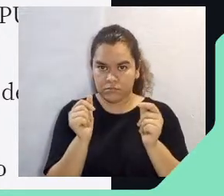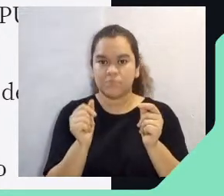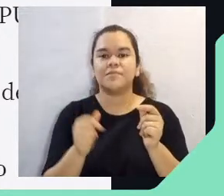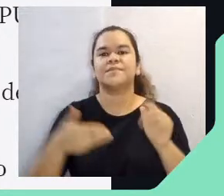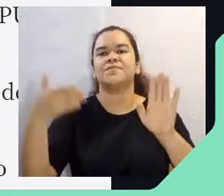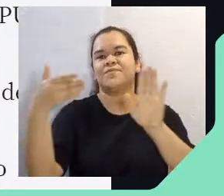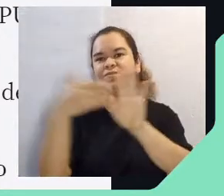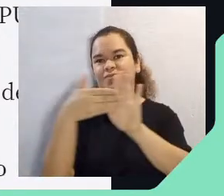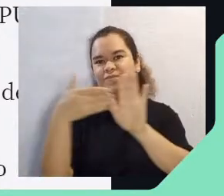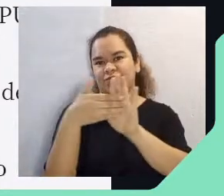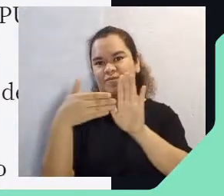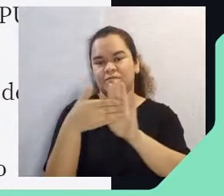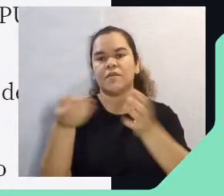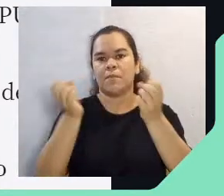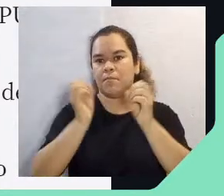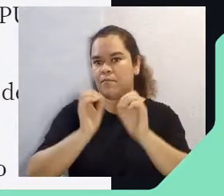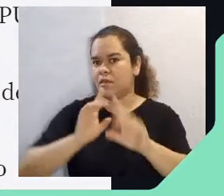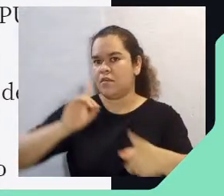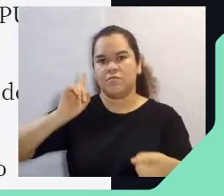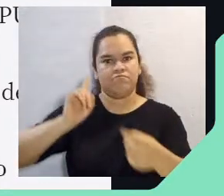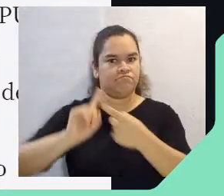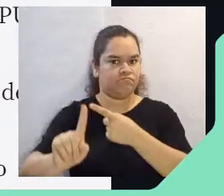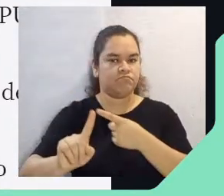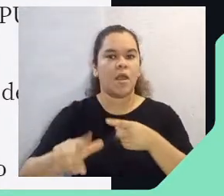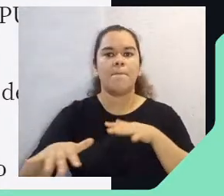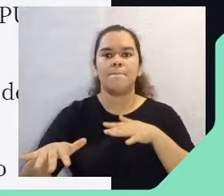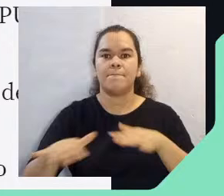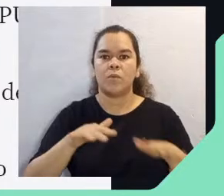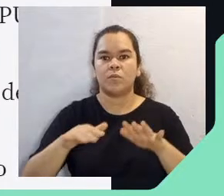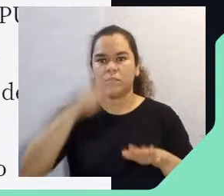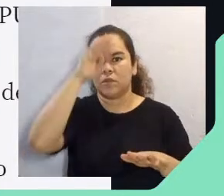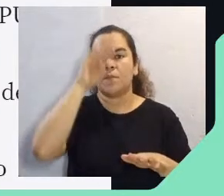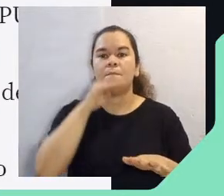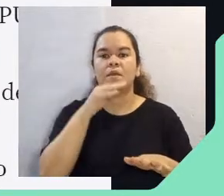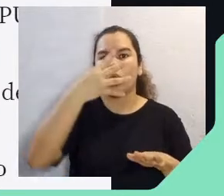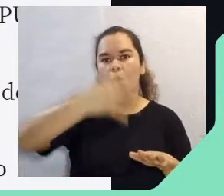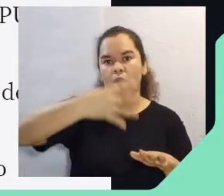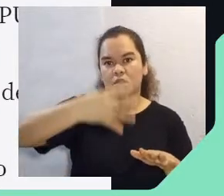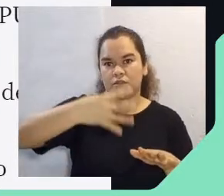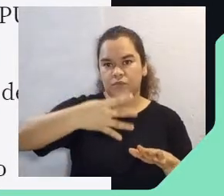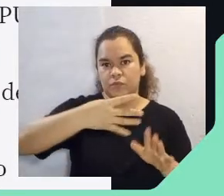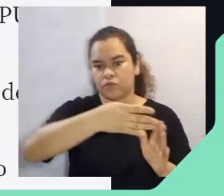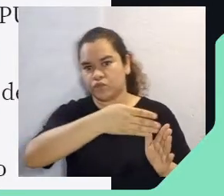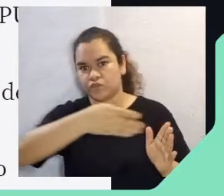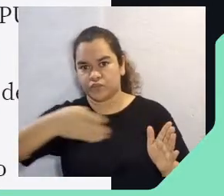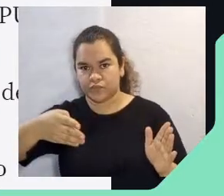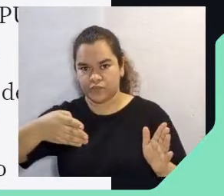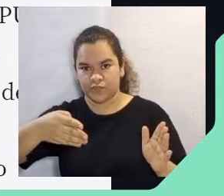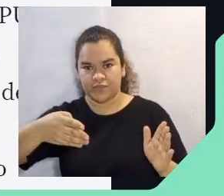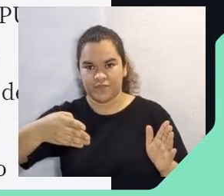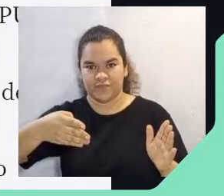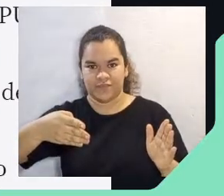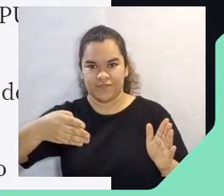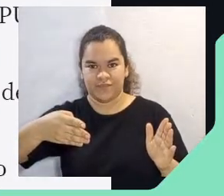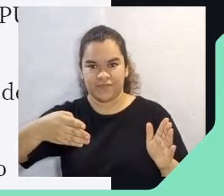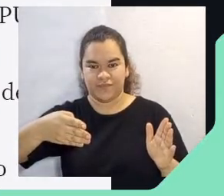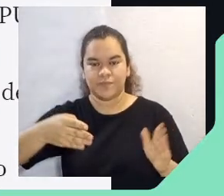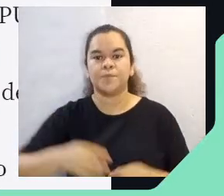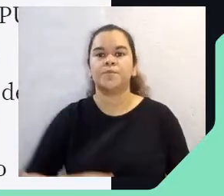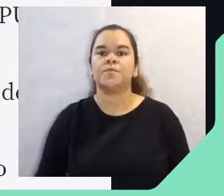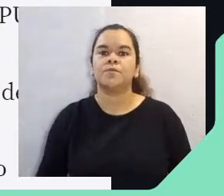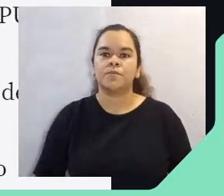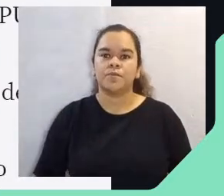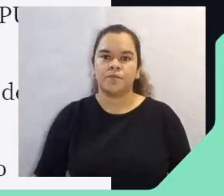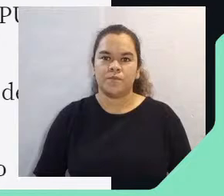cursado de las materias del primer cuatrimestre, que ya están orientados. ¿Qué